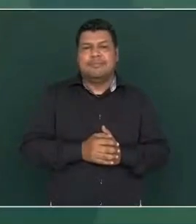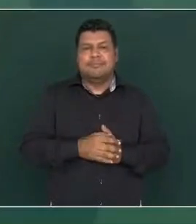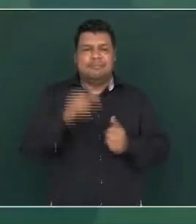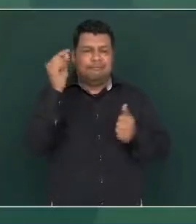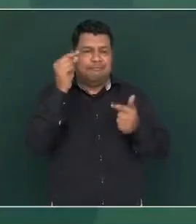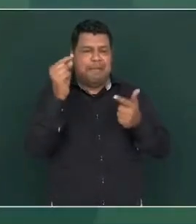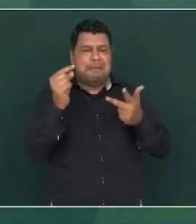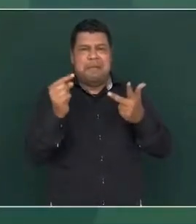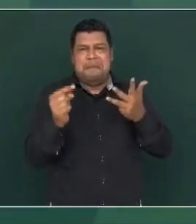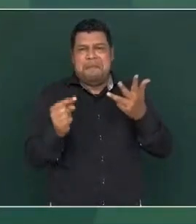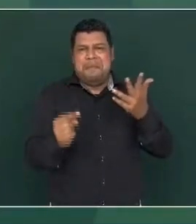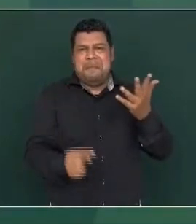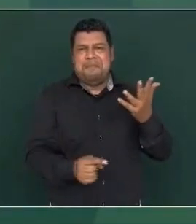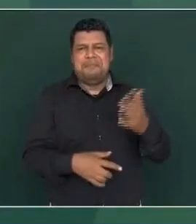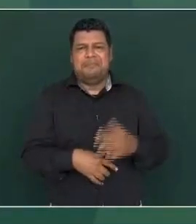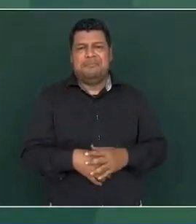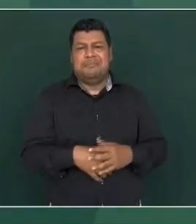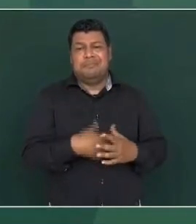Es un timbre de orgullo,